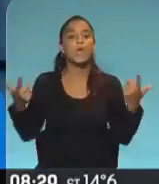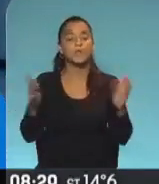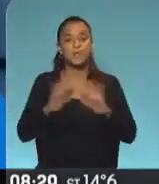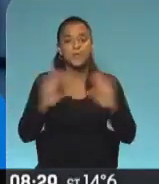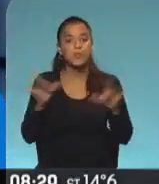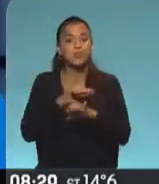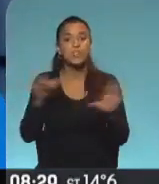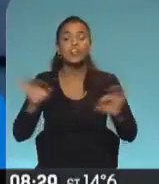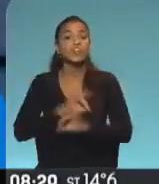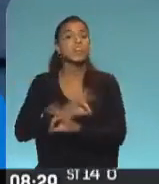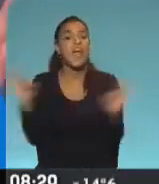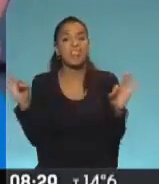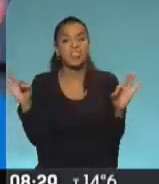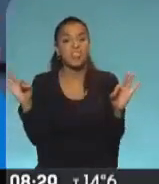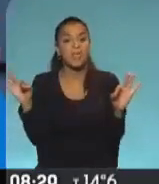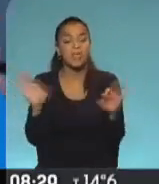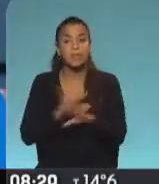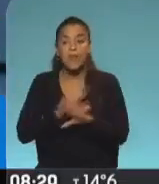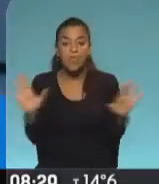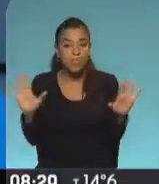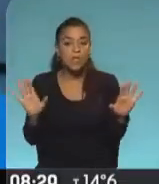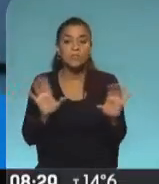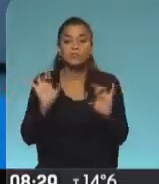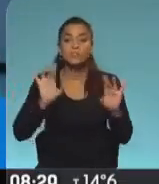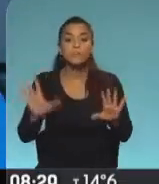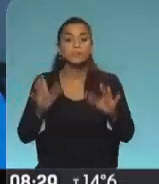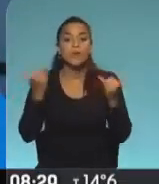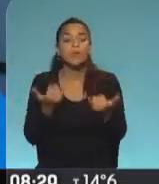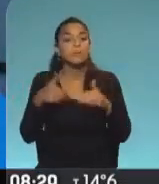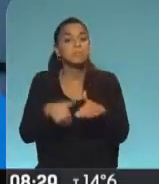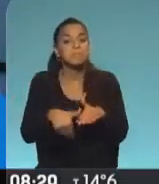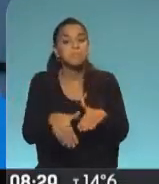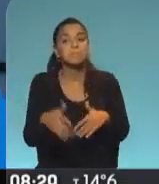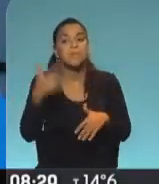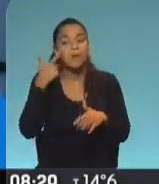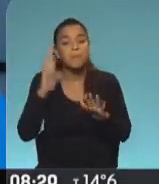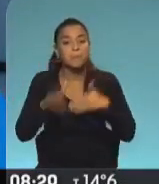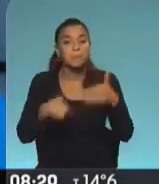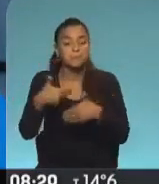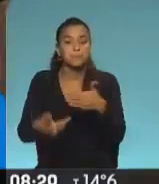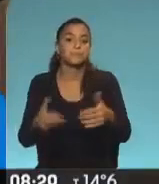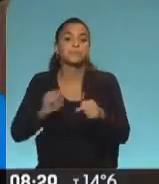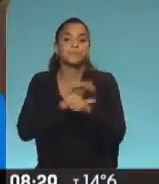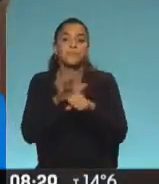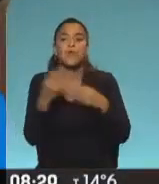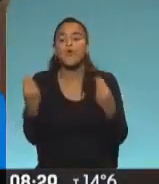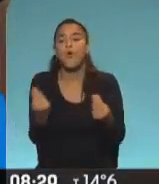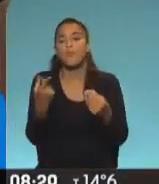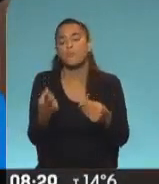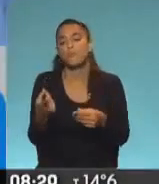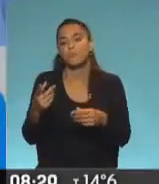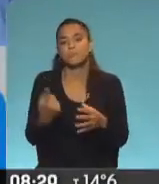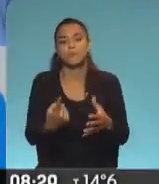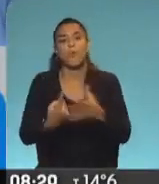se contagió nadie. Una persona más. Claro. Los que hay son los que hay y de a poco se irán curando. ¿Y cuál ha sido la política sanitaria, bueno, José? Bueno,